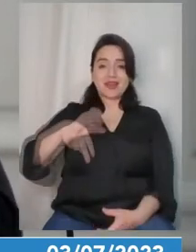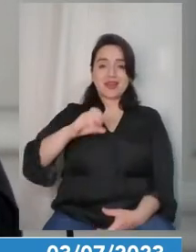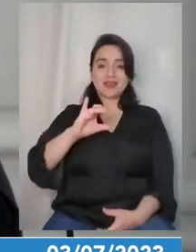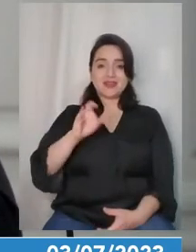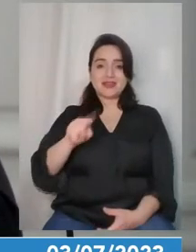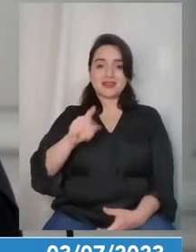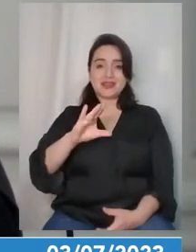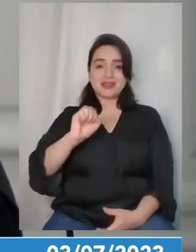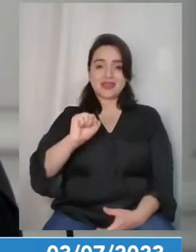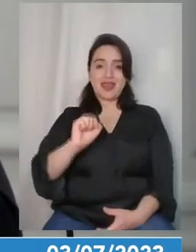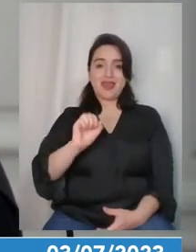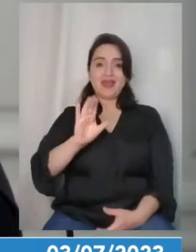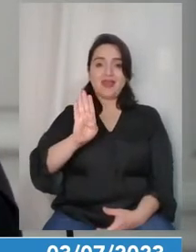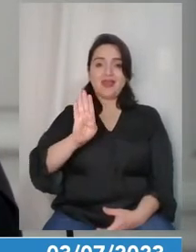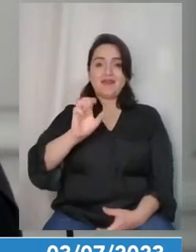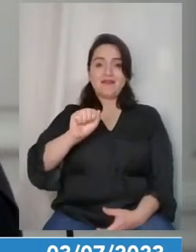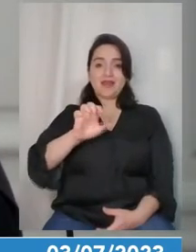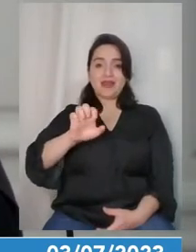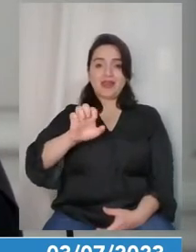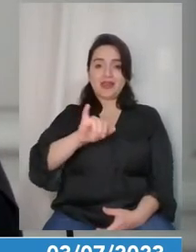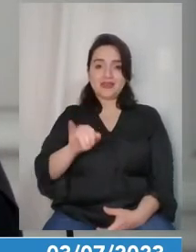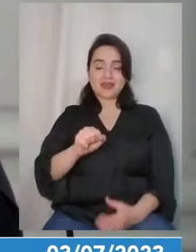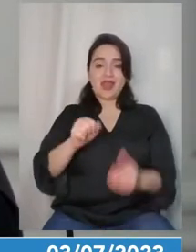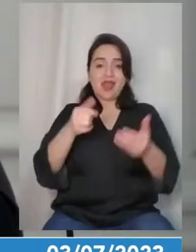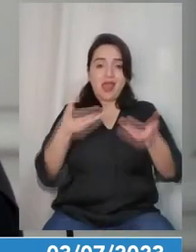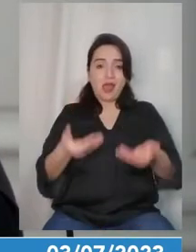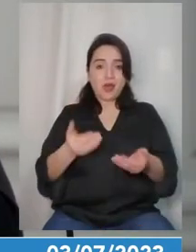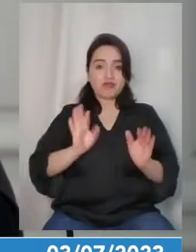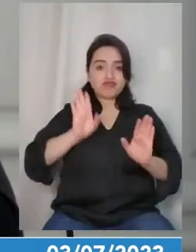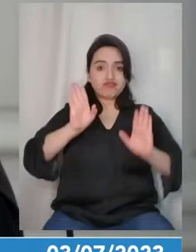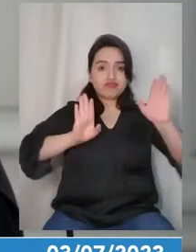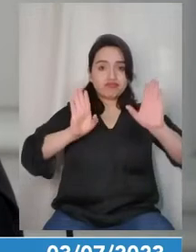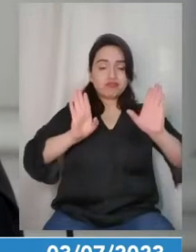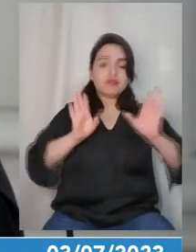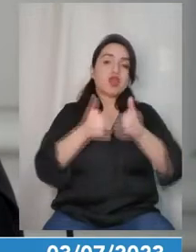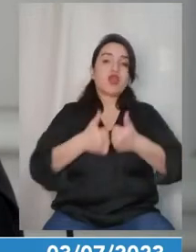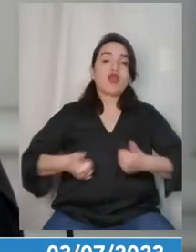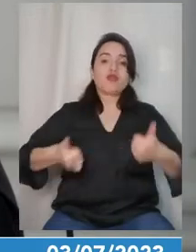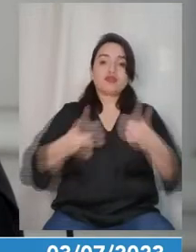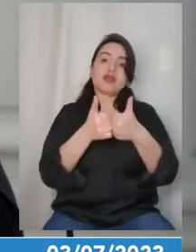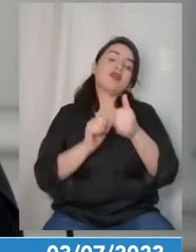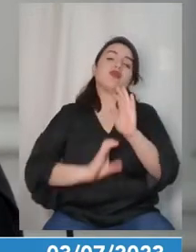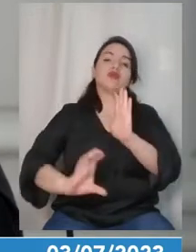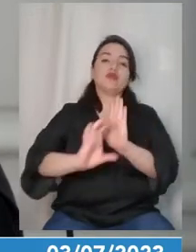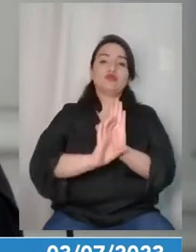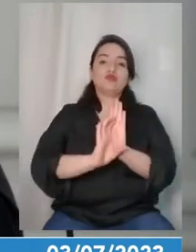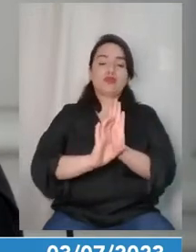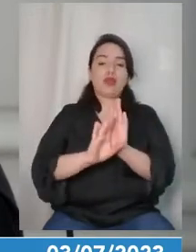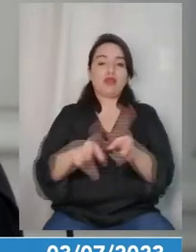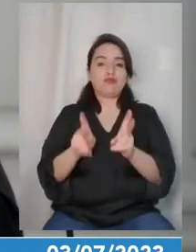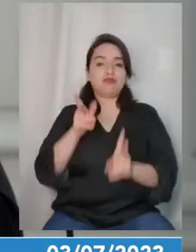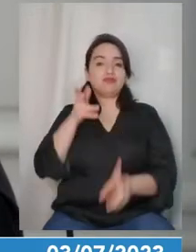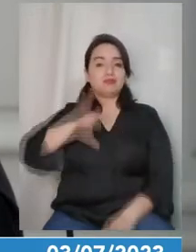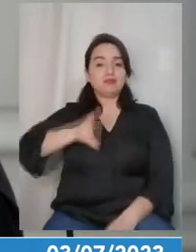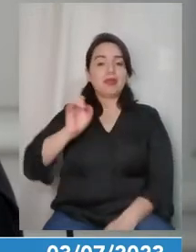Vamos a darle la palabra a los consejeros constitucionales. En primer lugar, Karen Araya, después Claudia